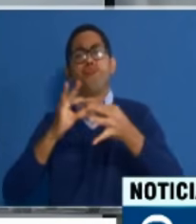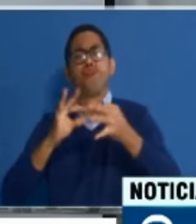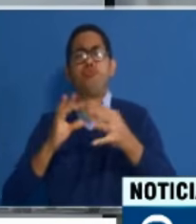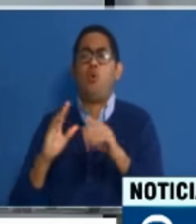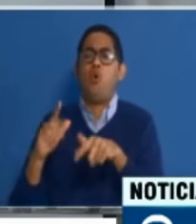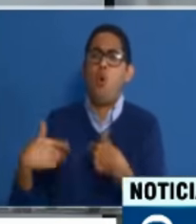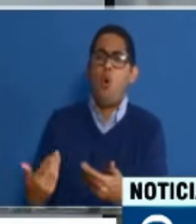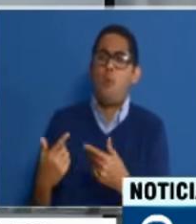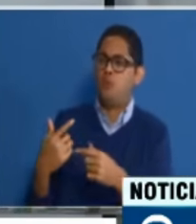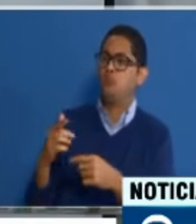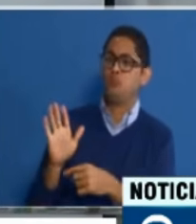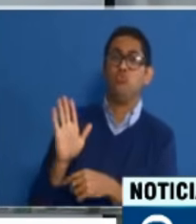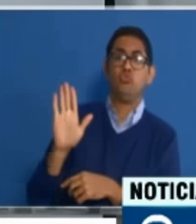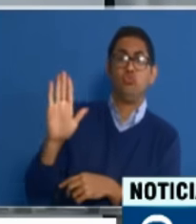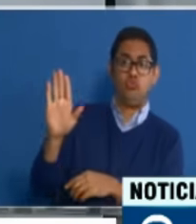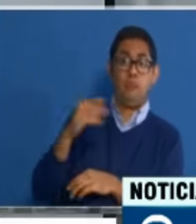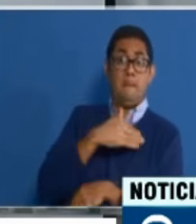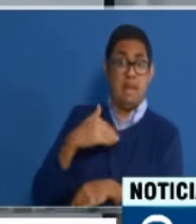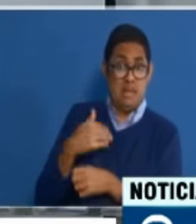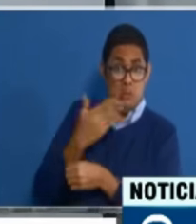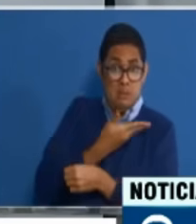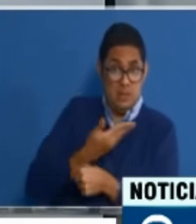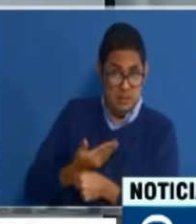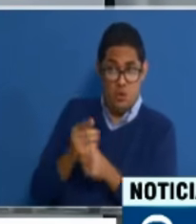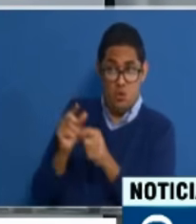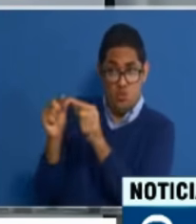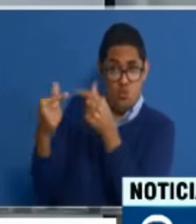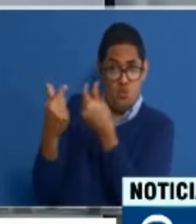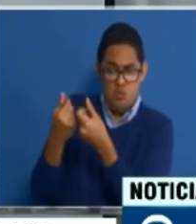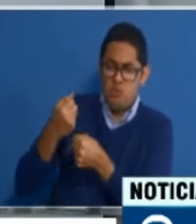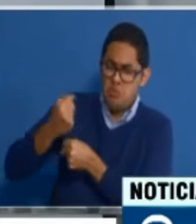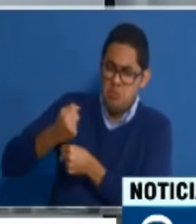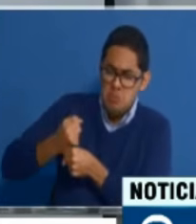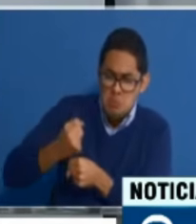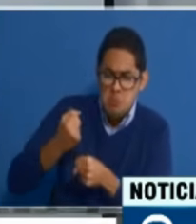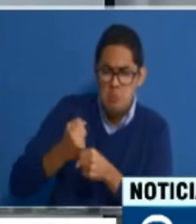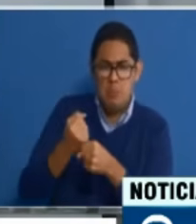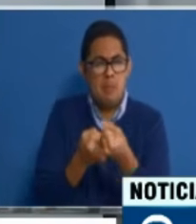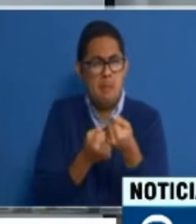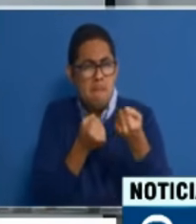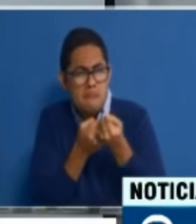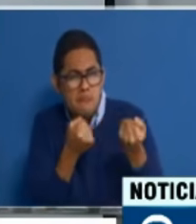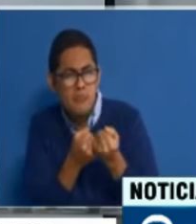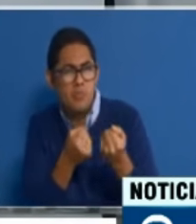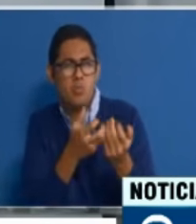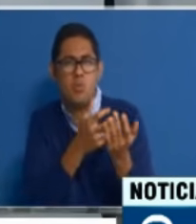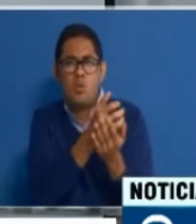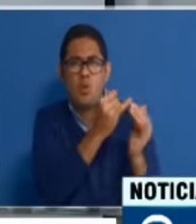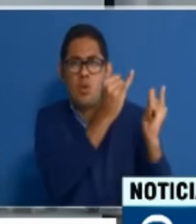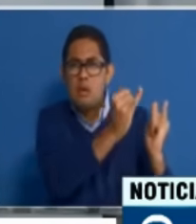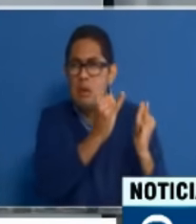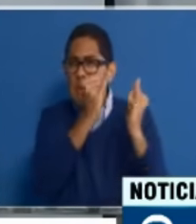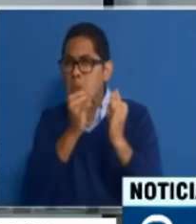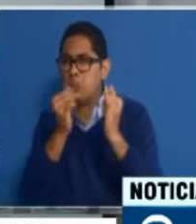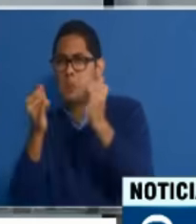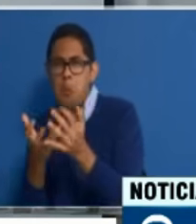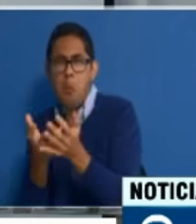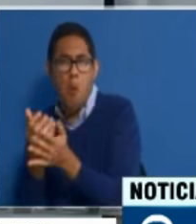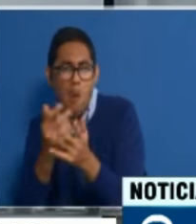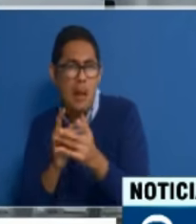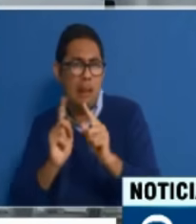sobre la gestión del Ministerio de la Presidencia en el apoyo que ha tenido con otras instituciones.